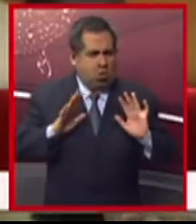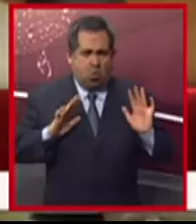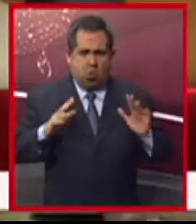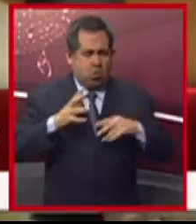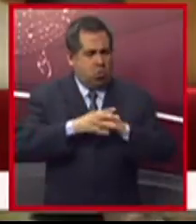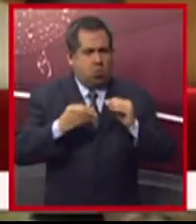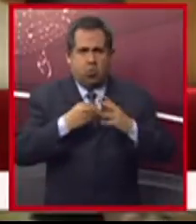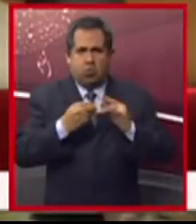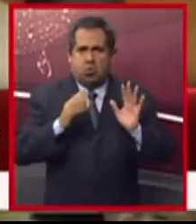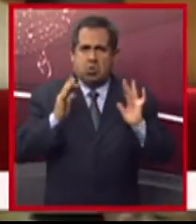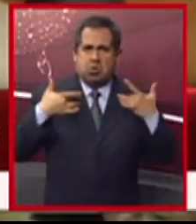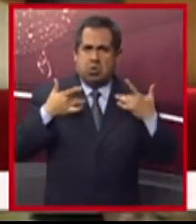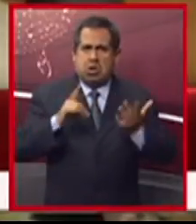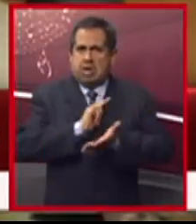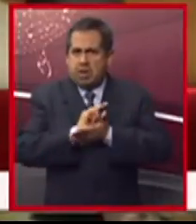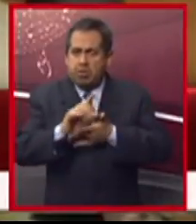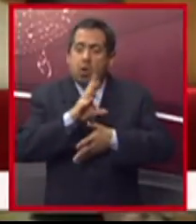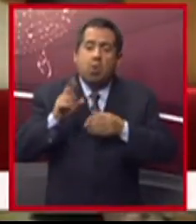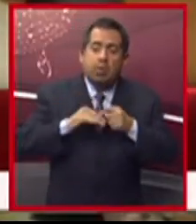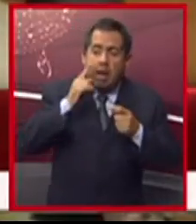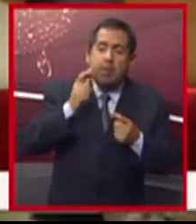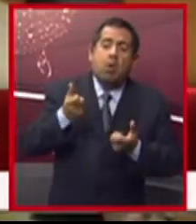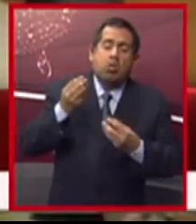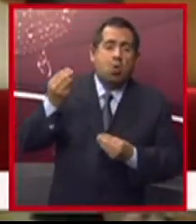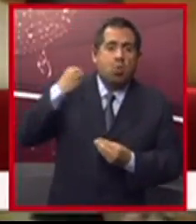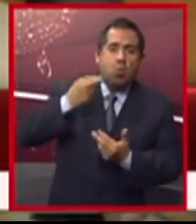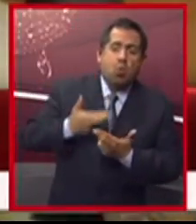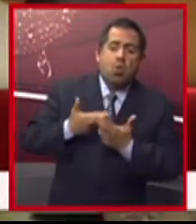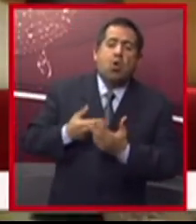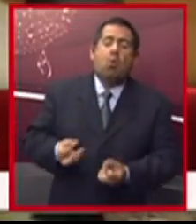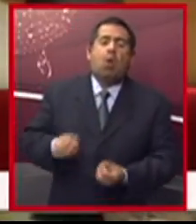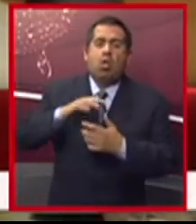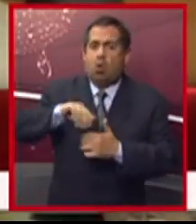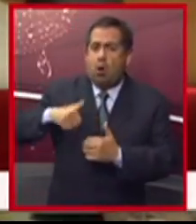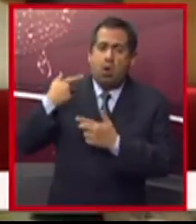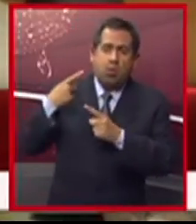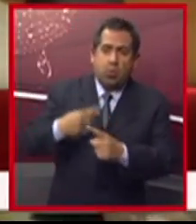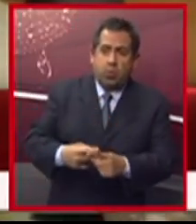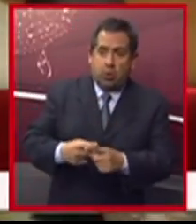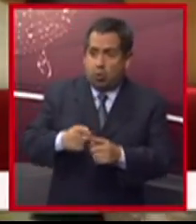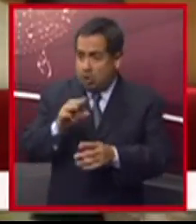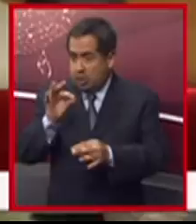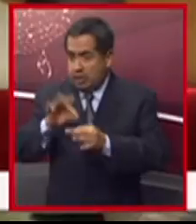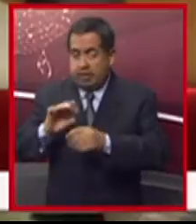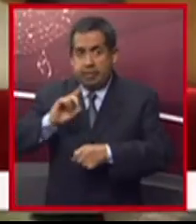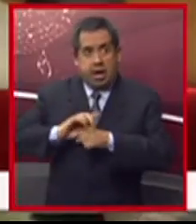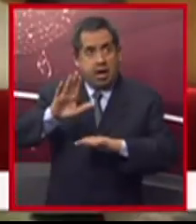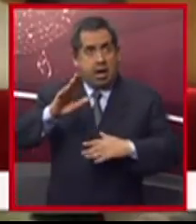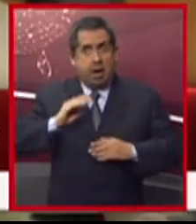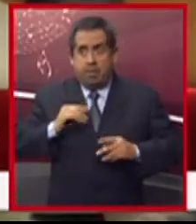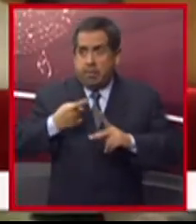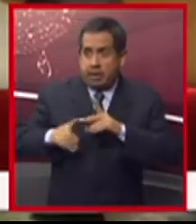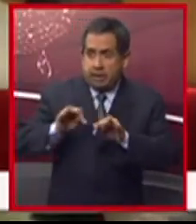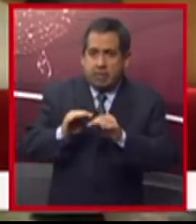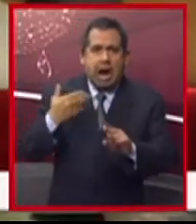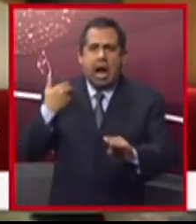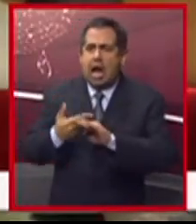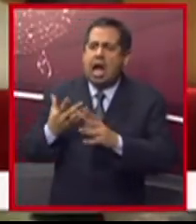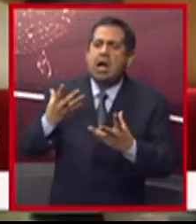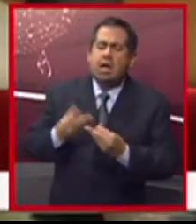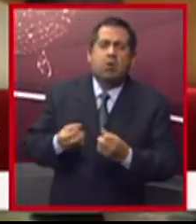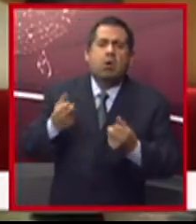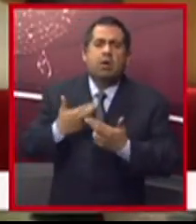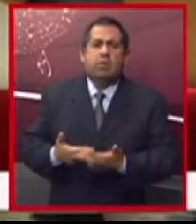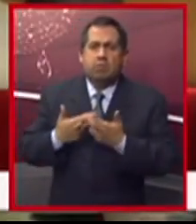esto para transparentar el monto a que ascienden los saberes de los funcionarios públicos antes del momento de tomar posesión de sus cargos, así como conocer